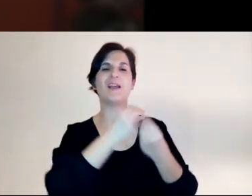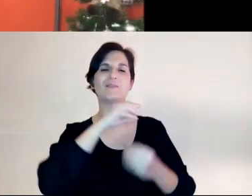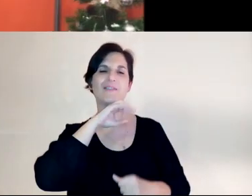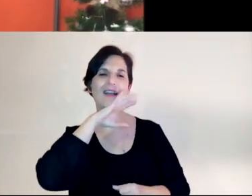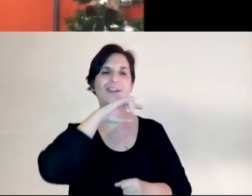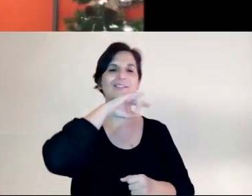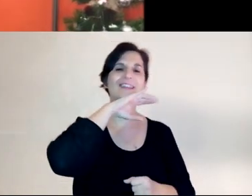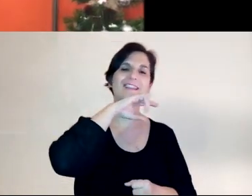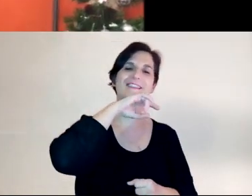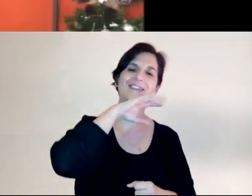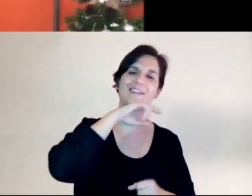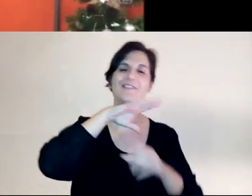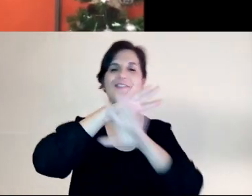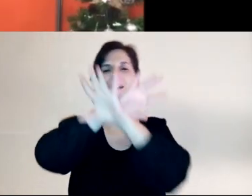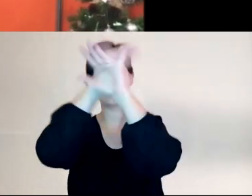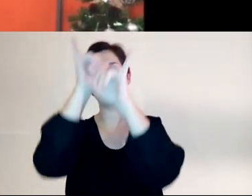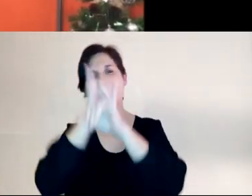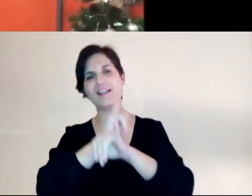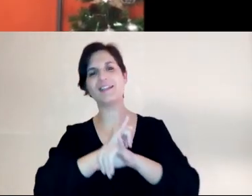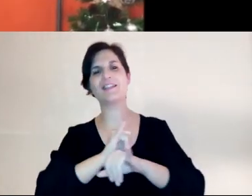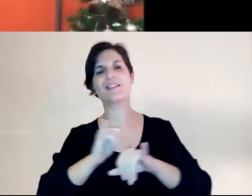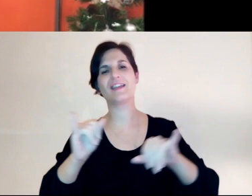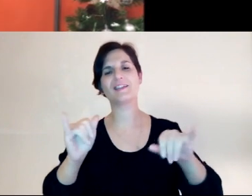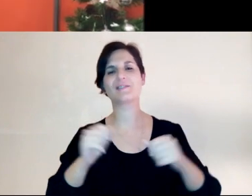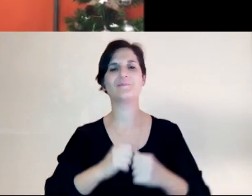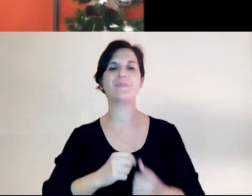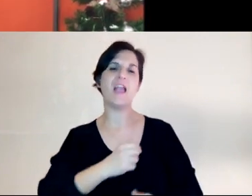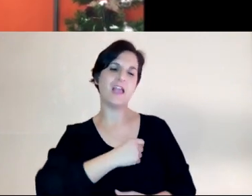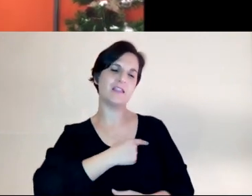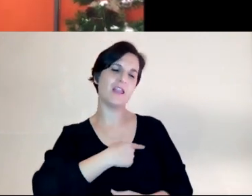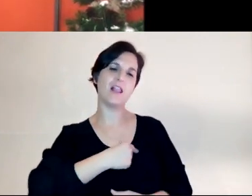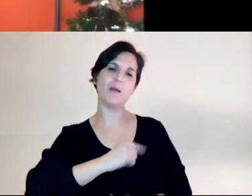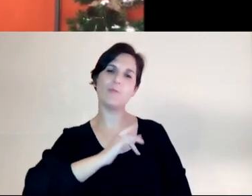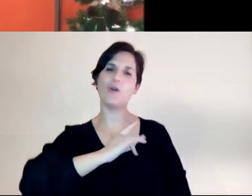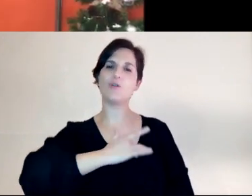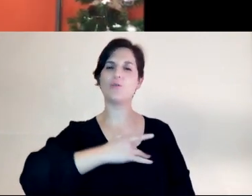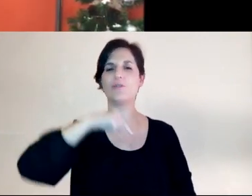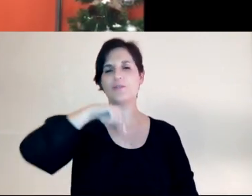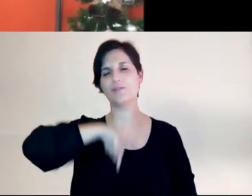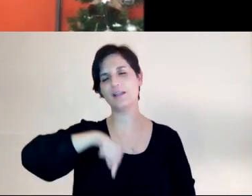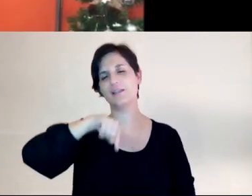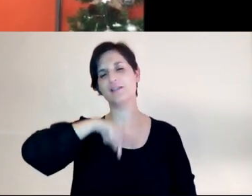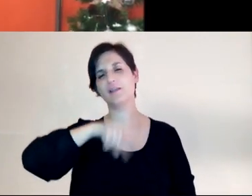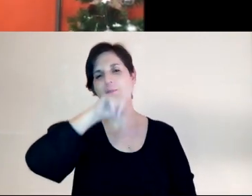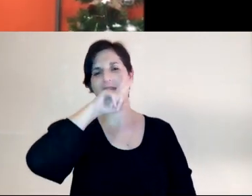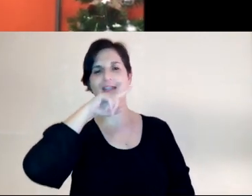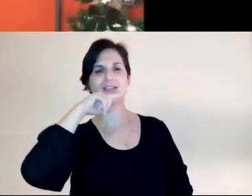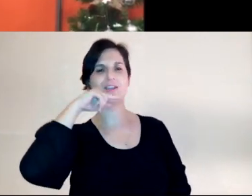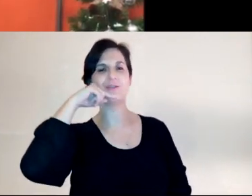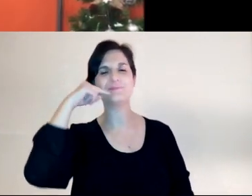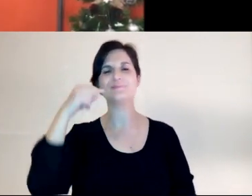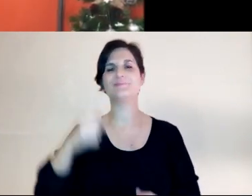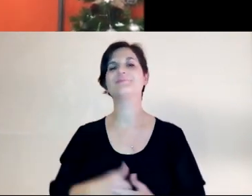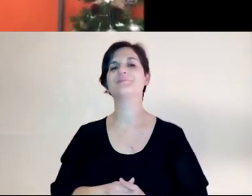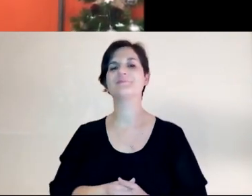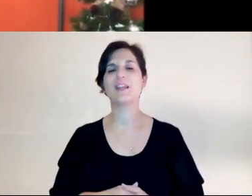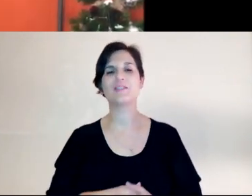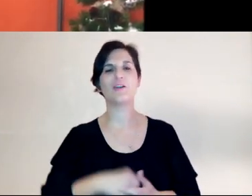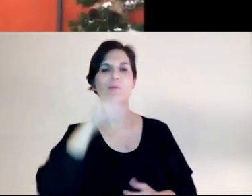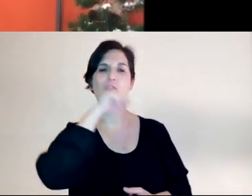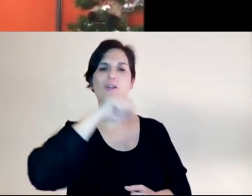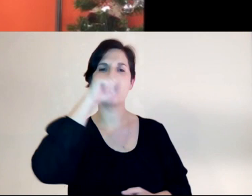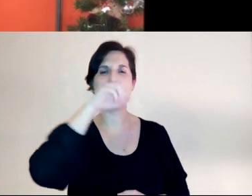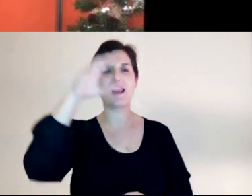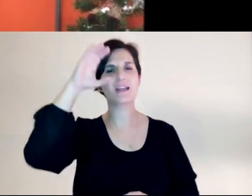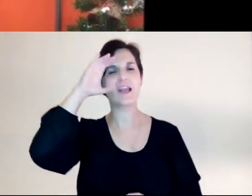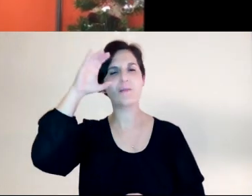cantar. Vivan contentos, vivan felices, en el amor con tus sentimientos, cantando